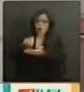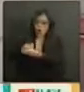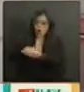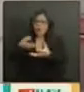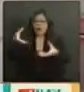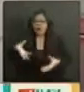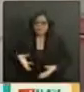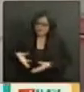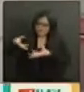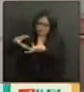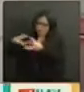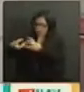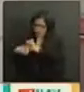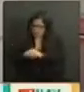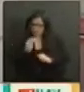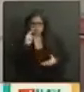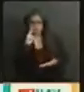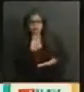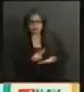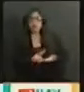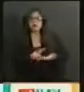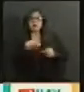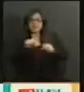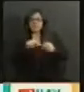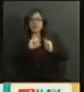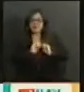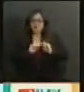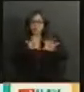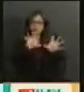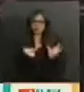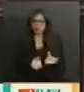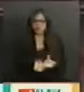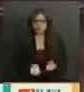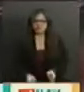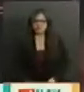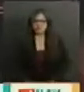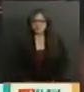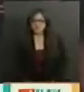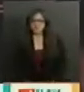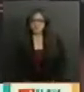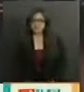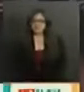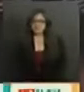y eso fue noticia en todo el mundo.